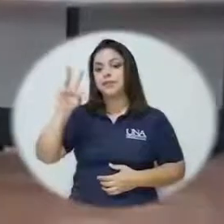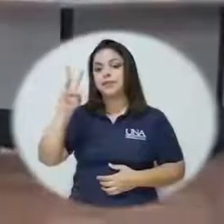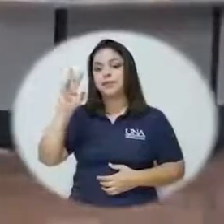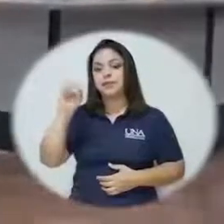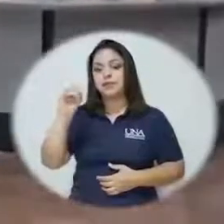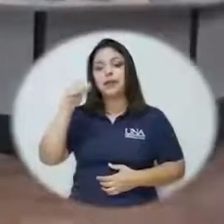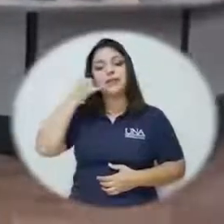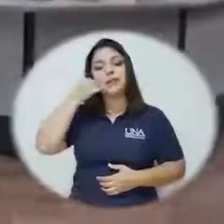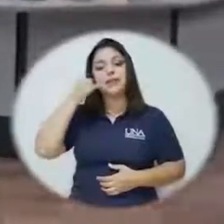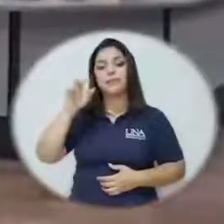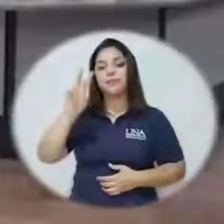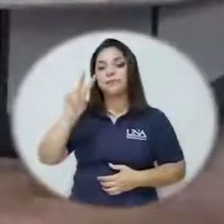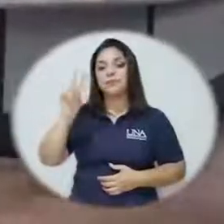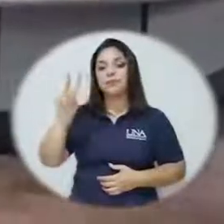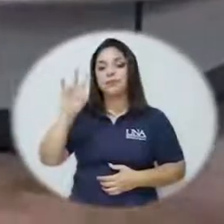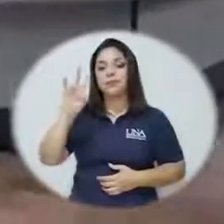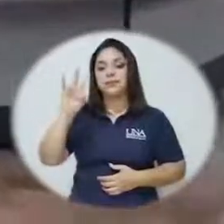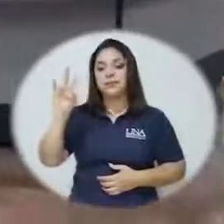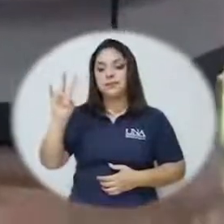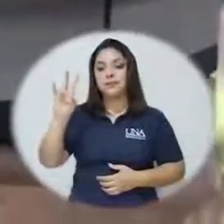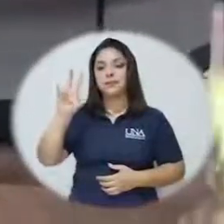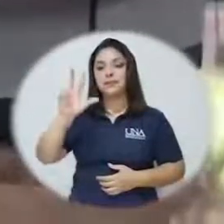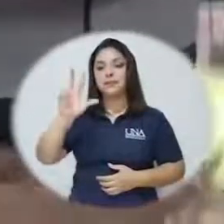8486-0360 o al teléfono